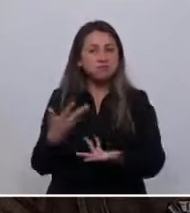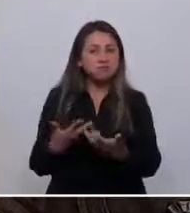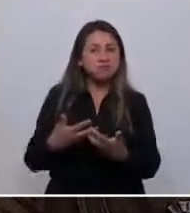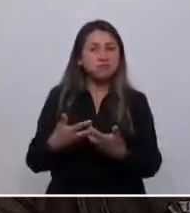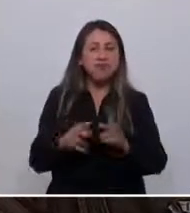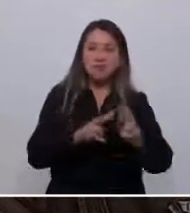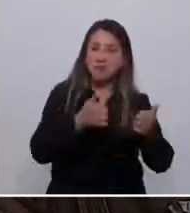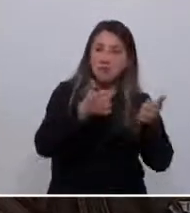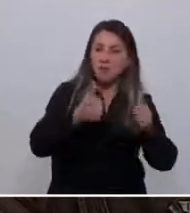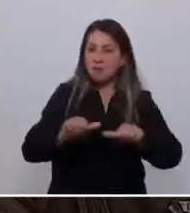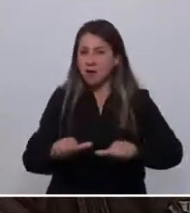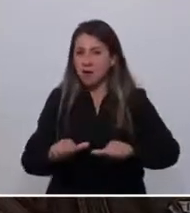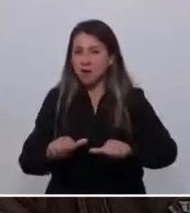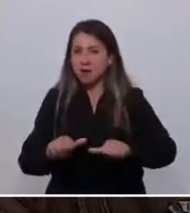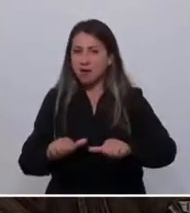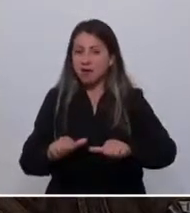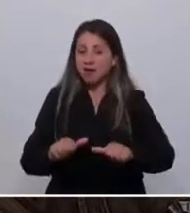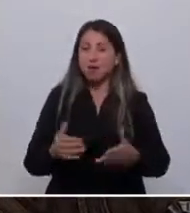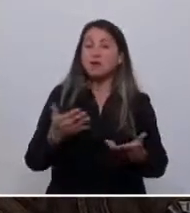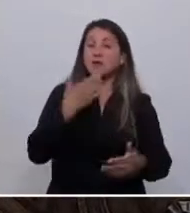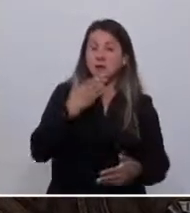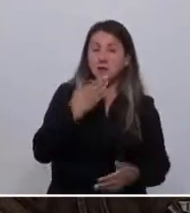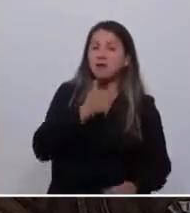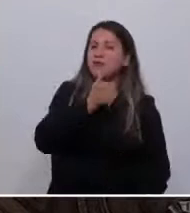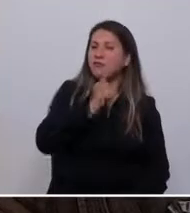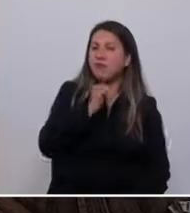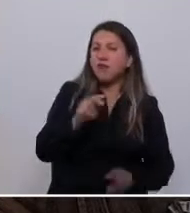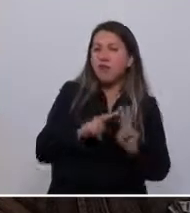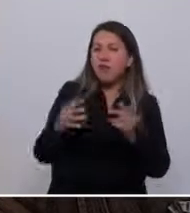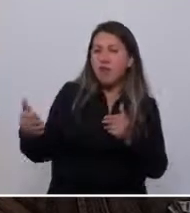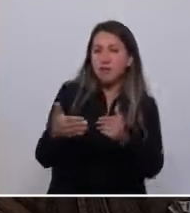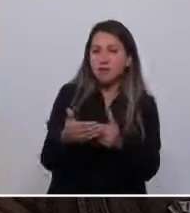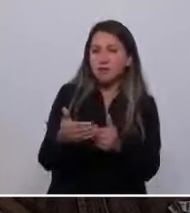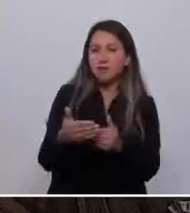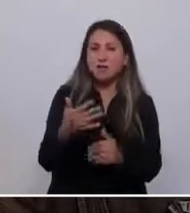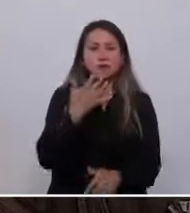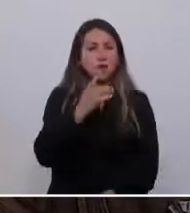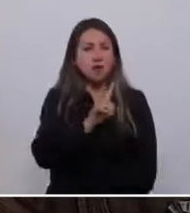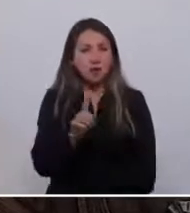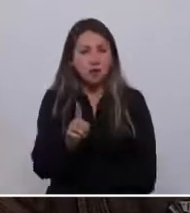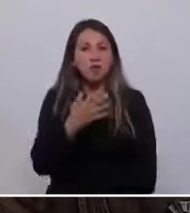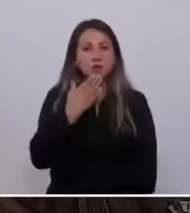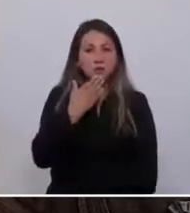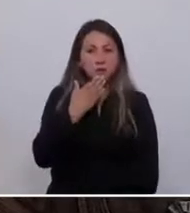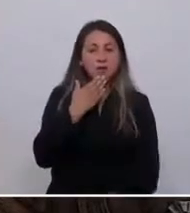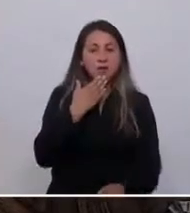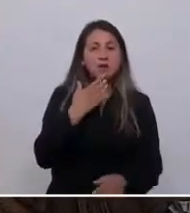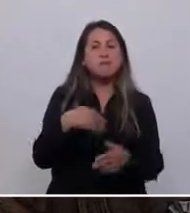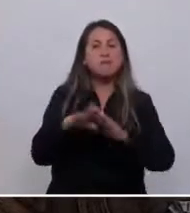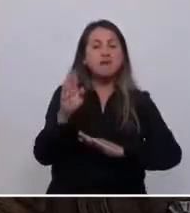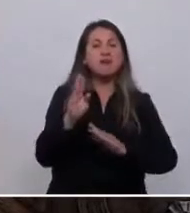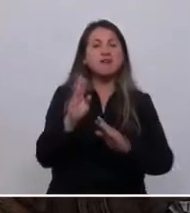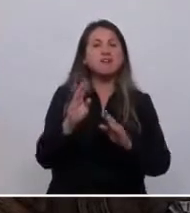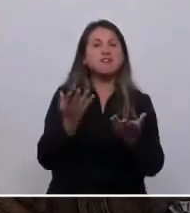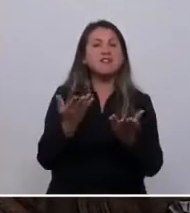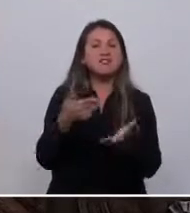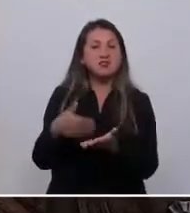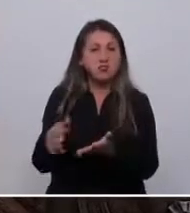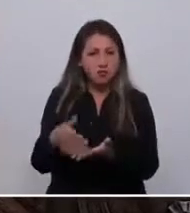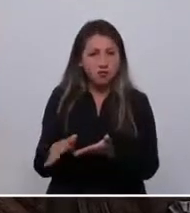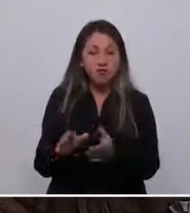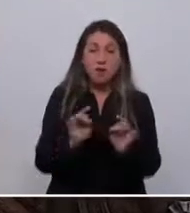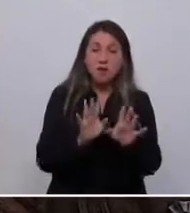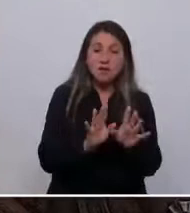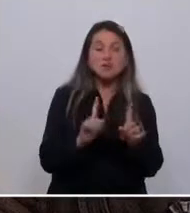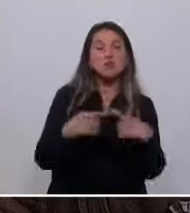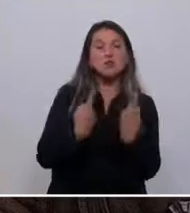hecho mal, sobre lo que nos falta y, por qué no, sobre lo que nos sobra. Es así que